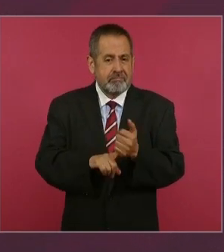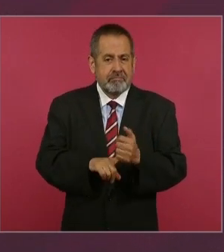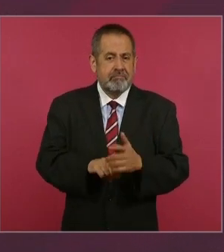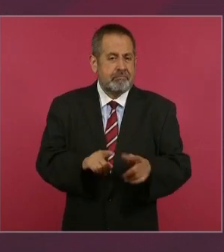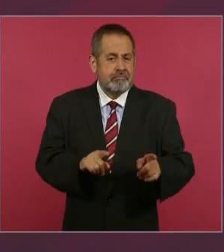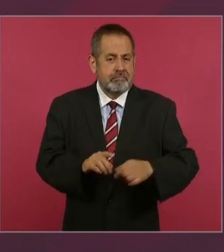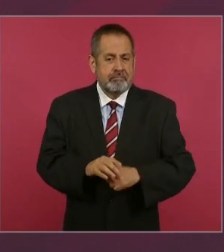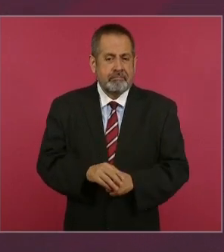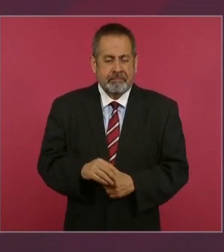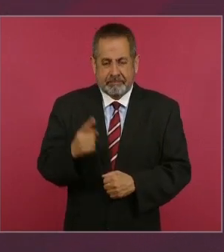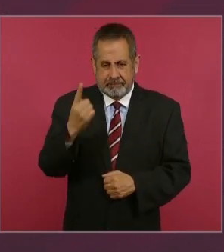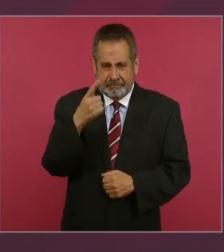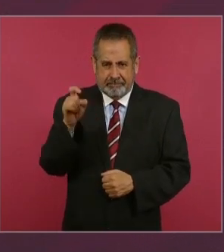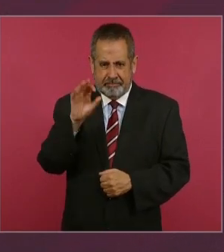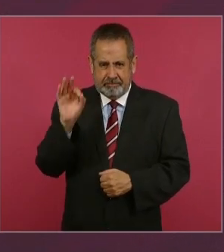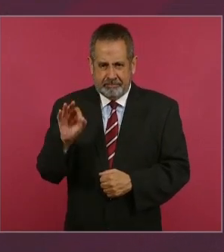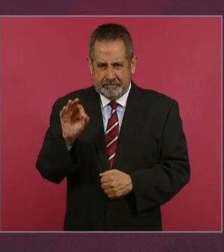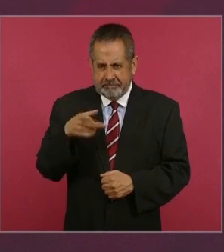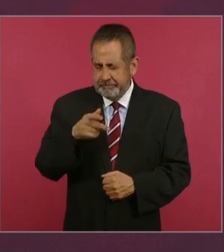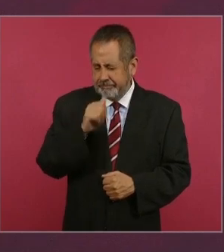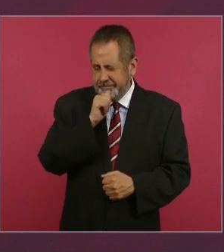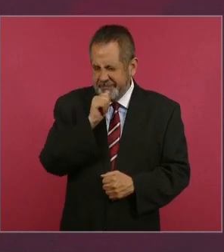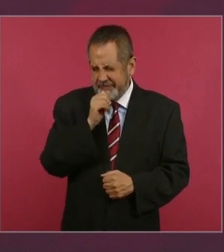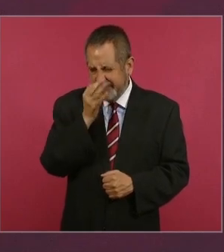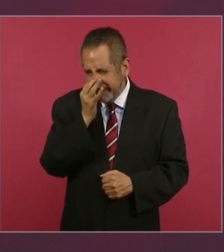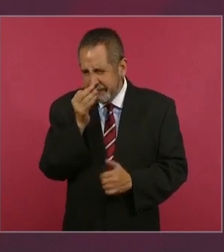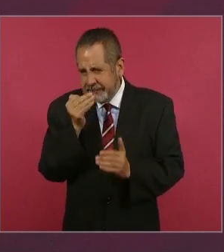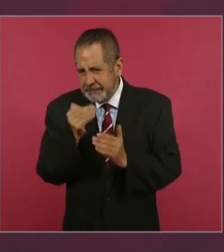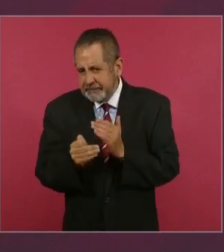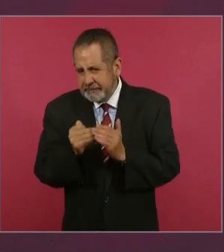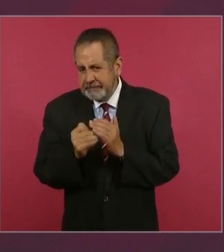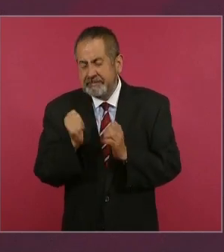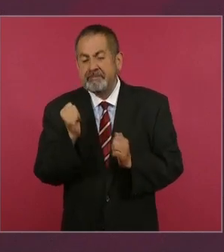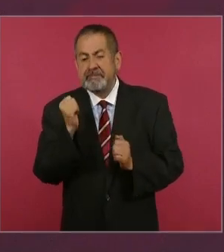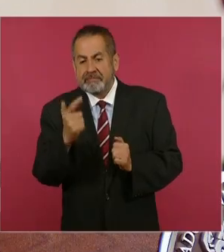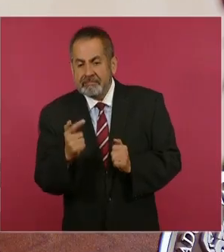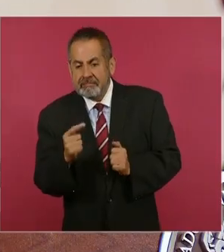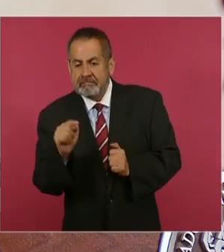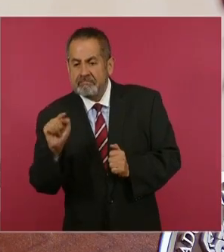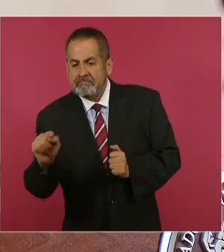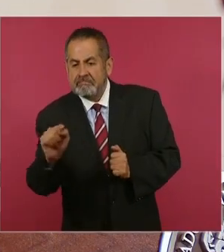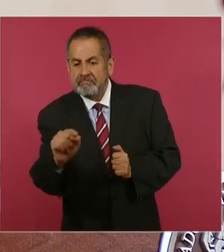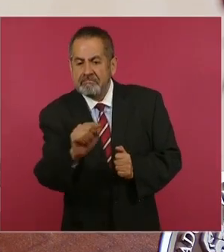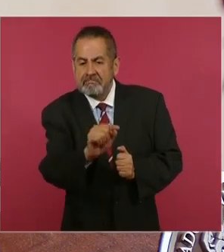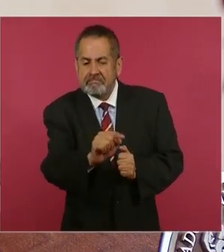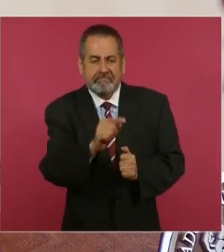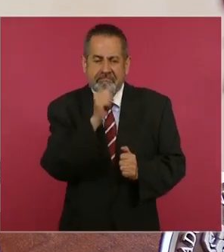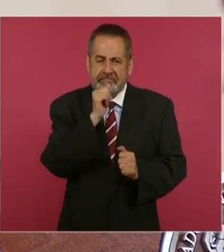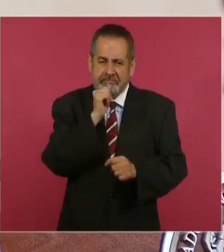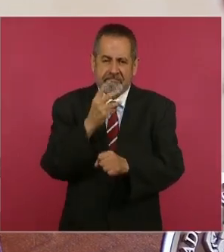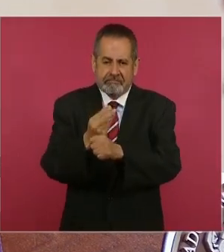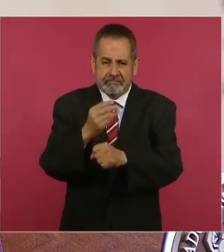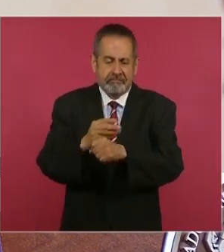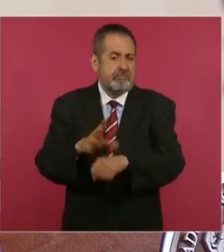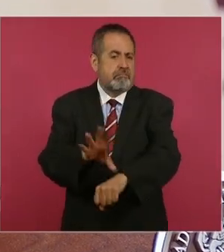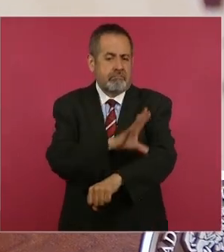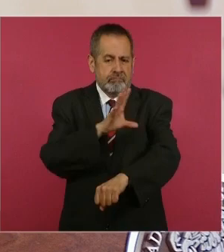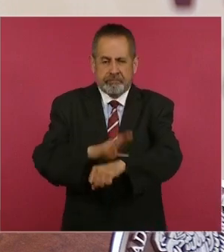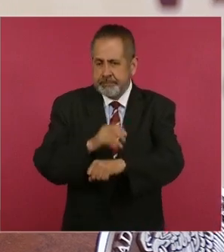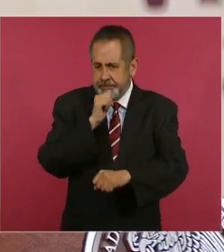100% pero todavía hay poquitos lugares sin